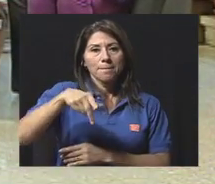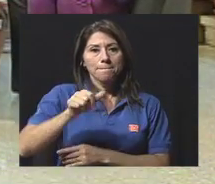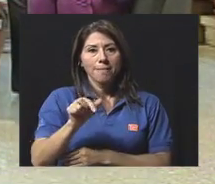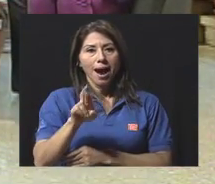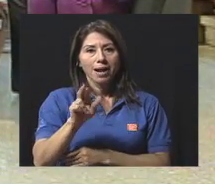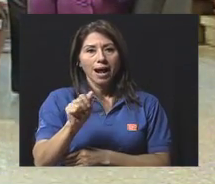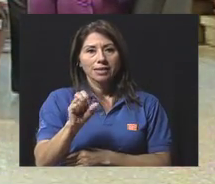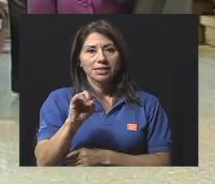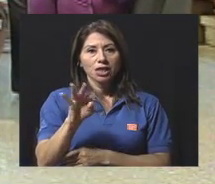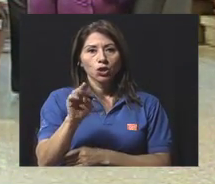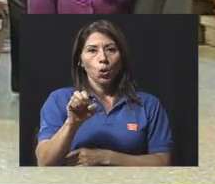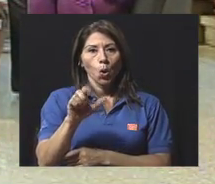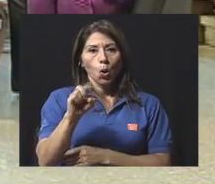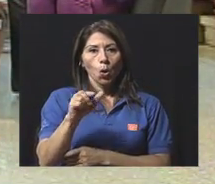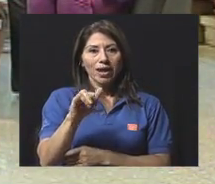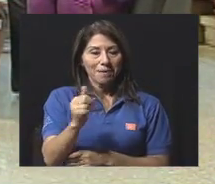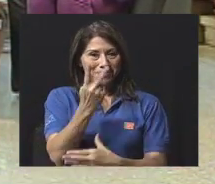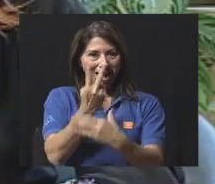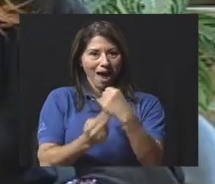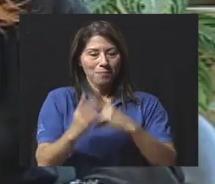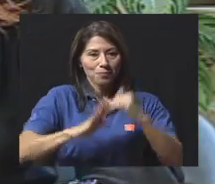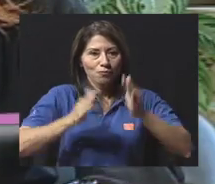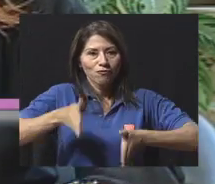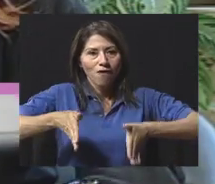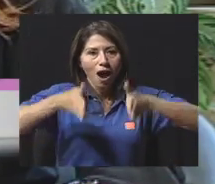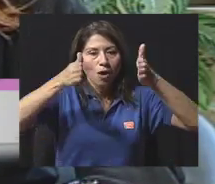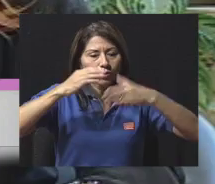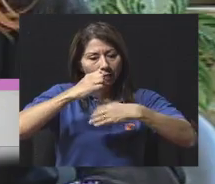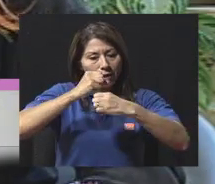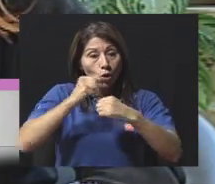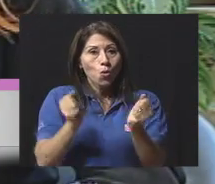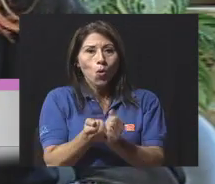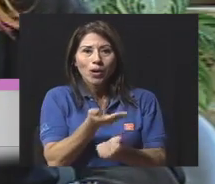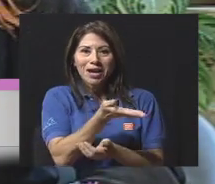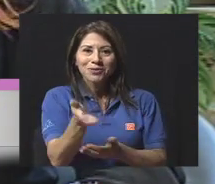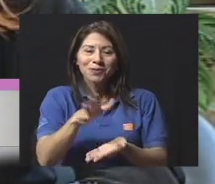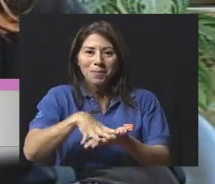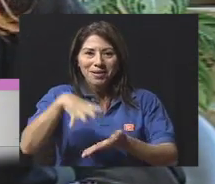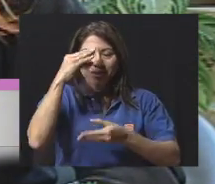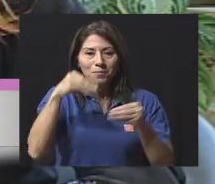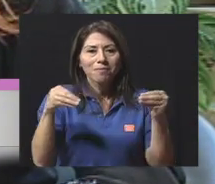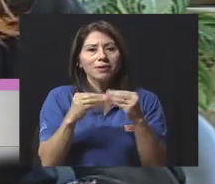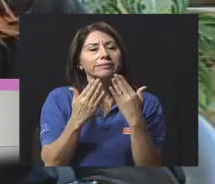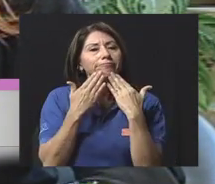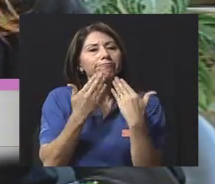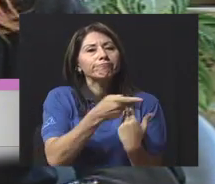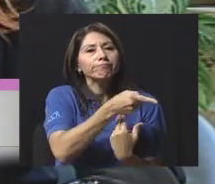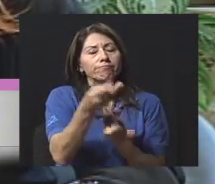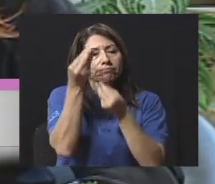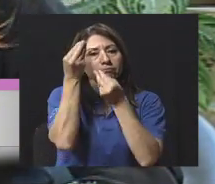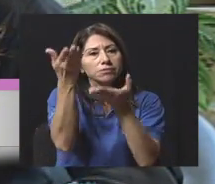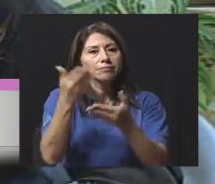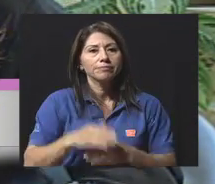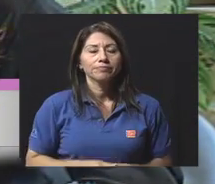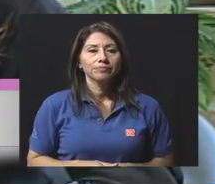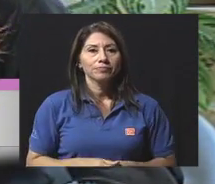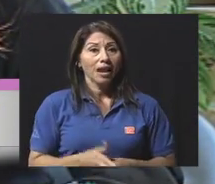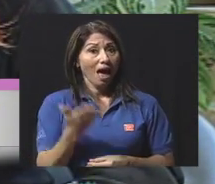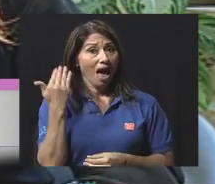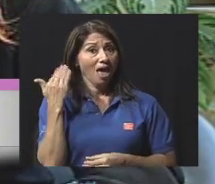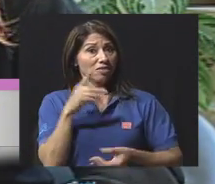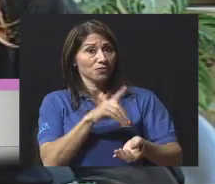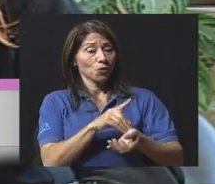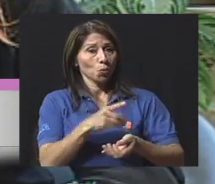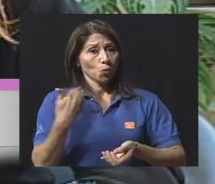ambos de la facultad de microbiología y con ellos vamos aprendiendo más y Les agradecemos ese espacio y la gentileza yo lo he interrumpido